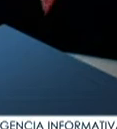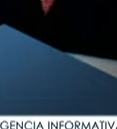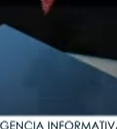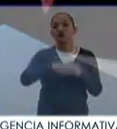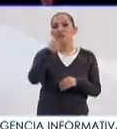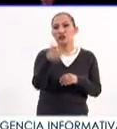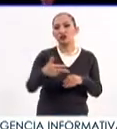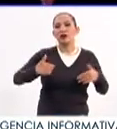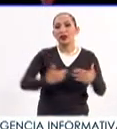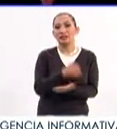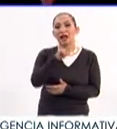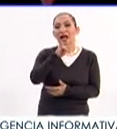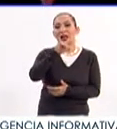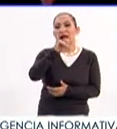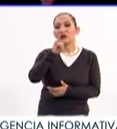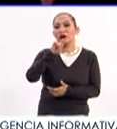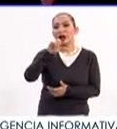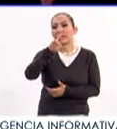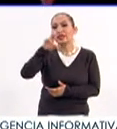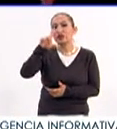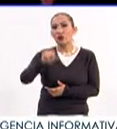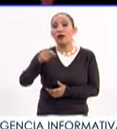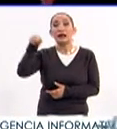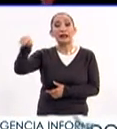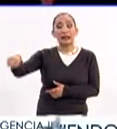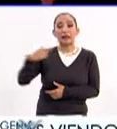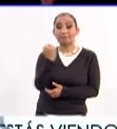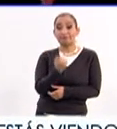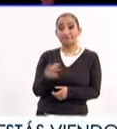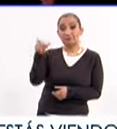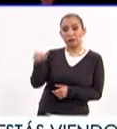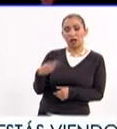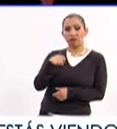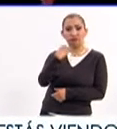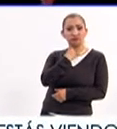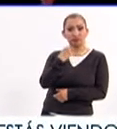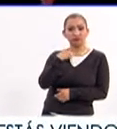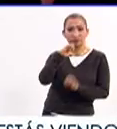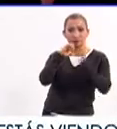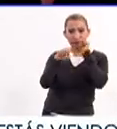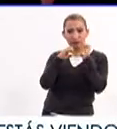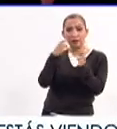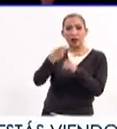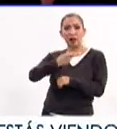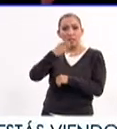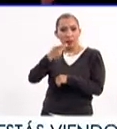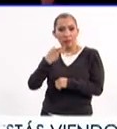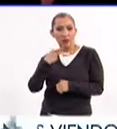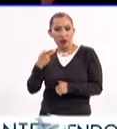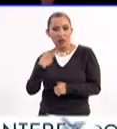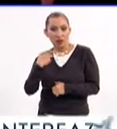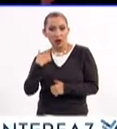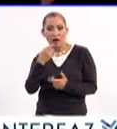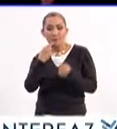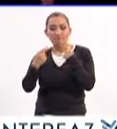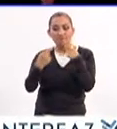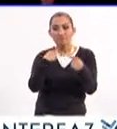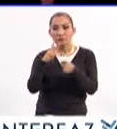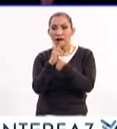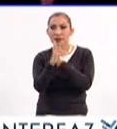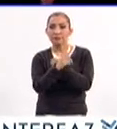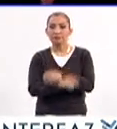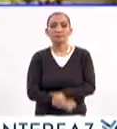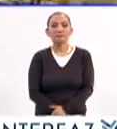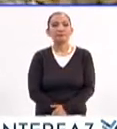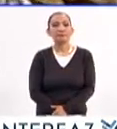En 1908 nace Alejandro Carrillo, quien se destacó como notable abogado, periodista, orador, político y